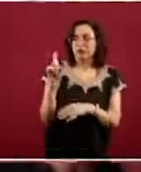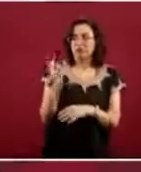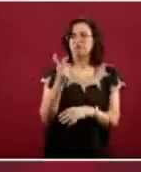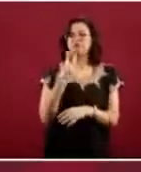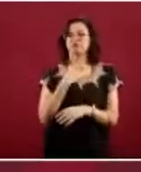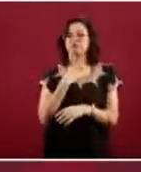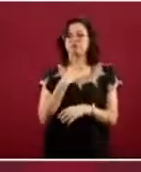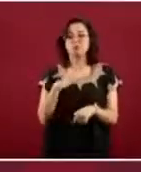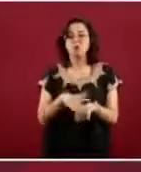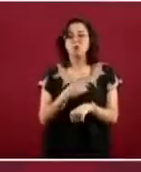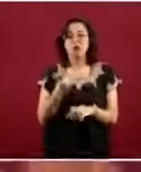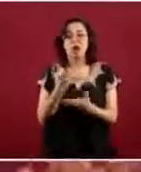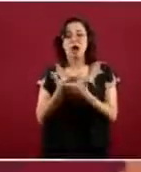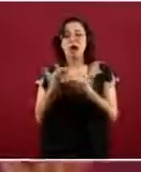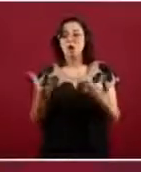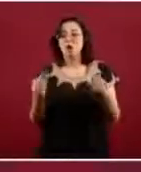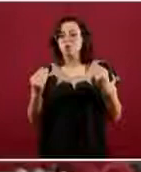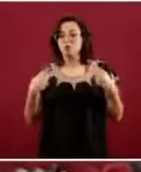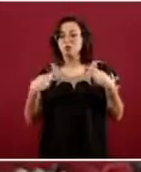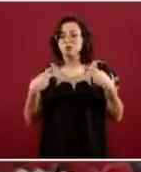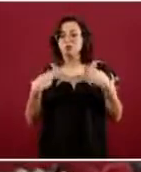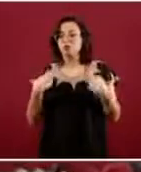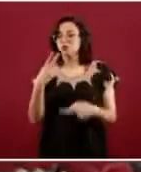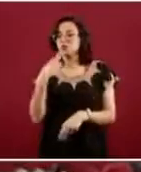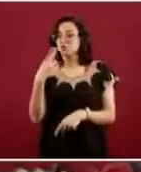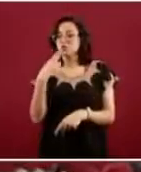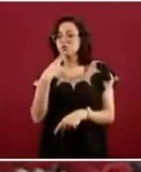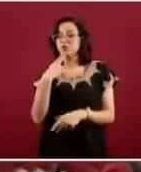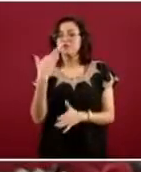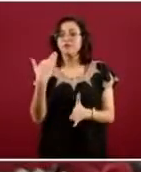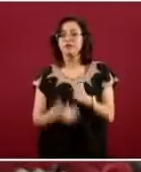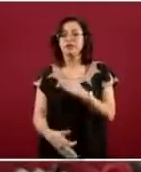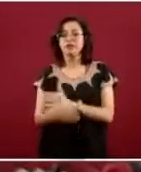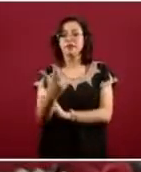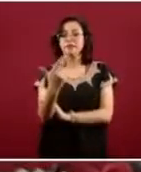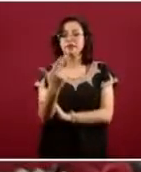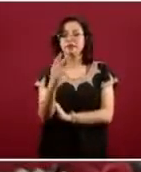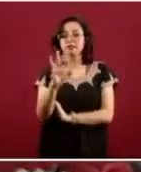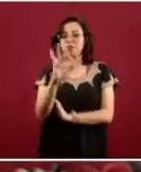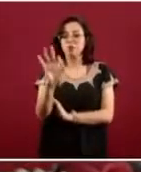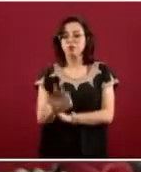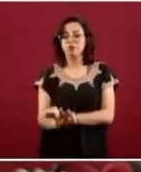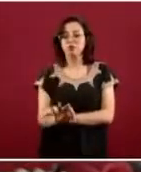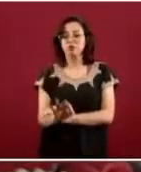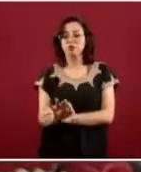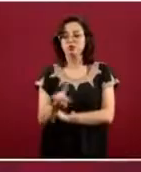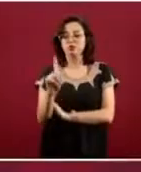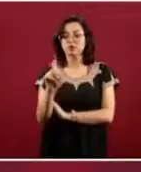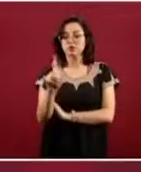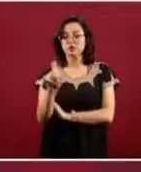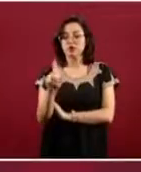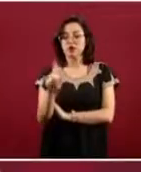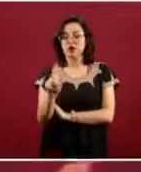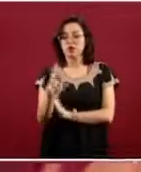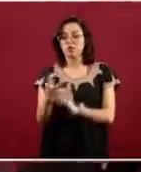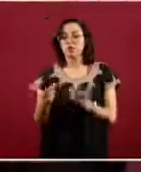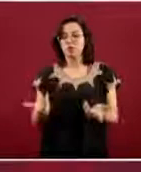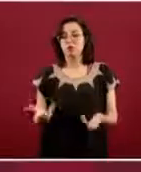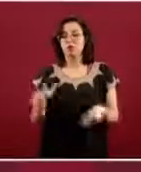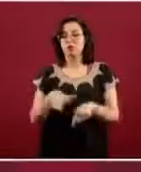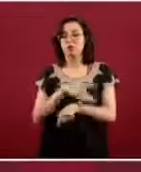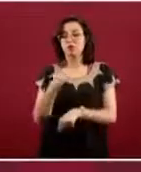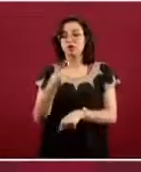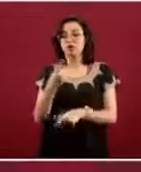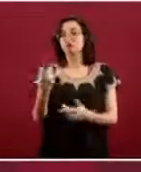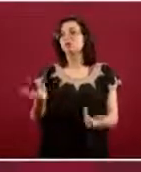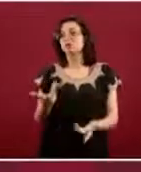el sobreconsumo de agua y ahora tenemos una carencia de 25% promedio de el agua disponible porque se está